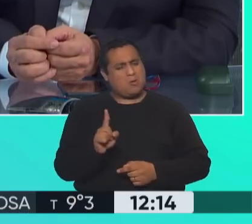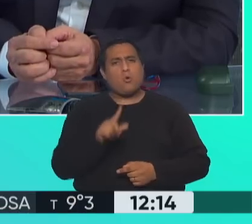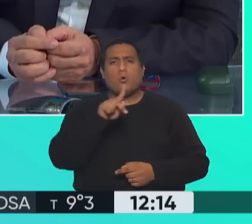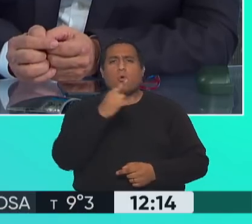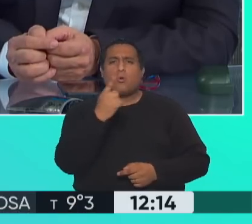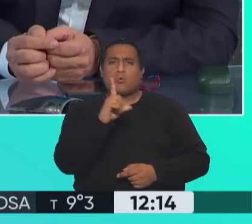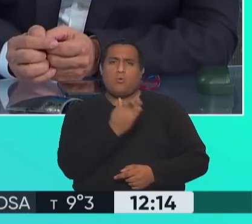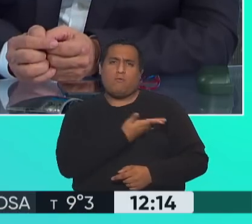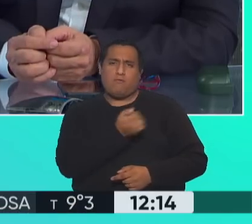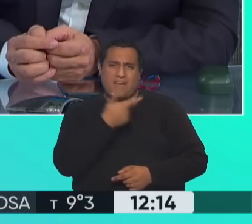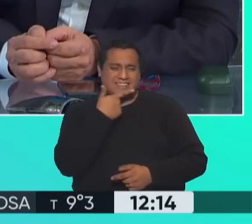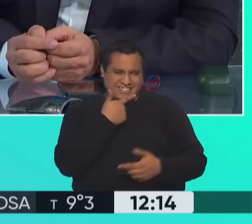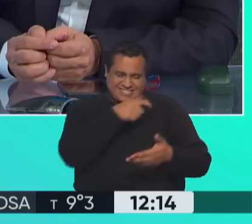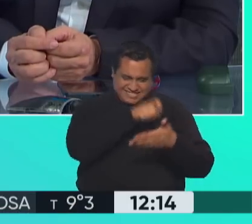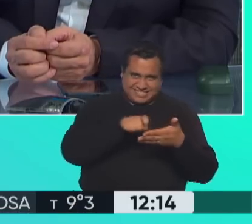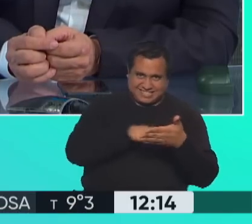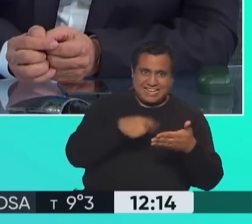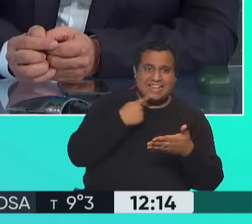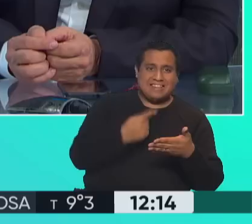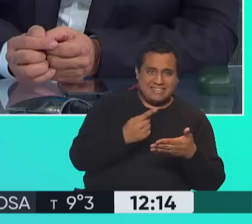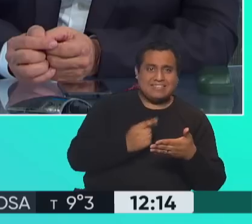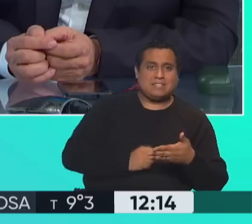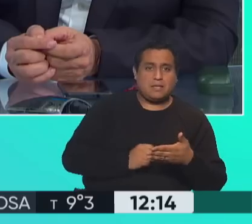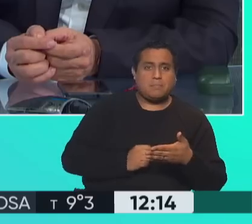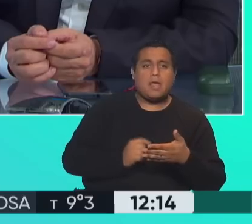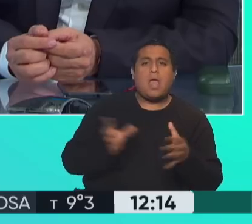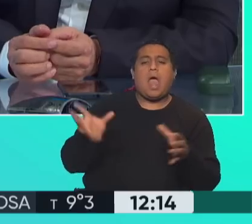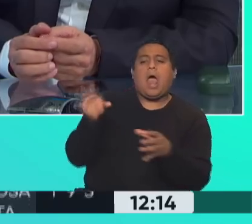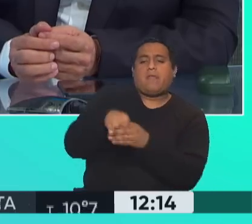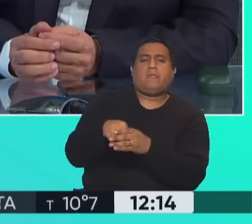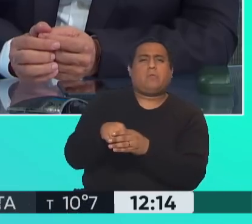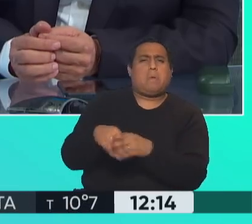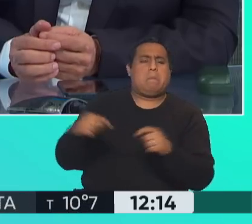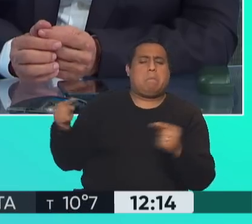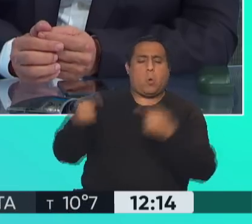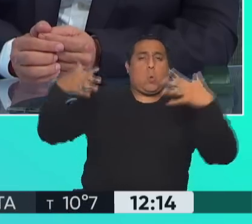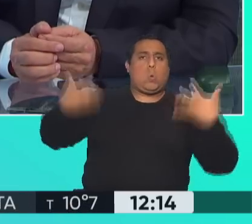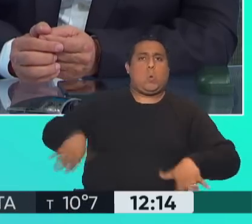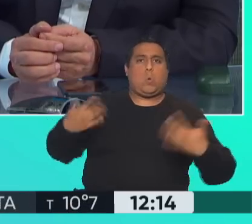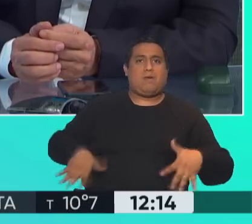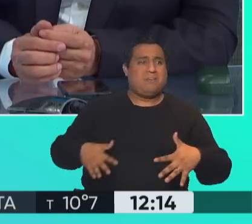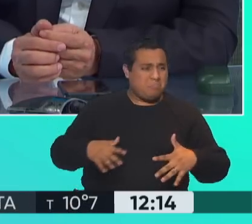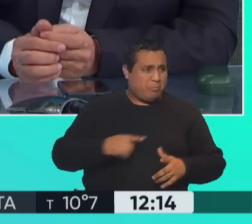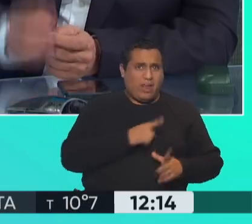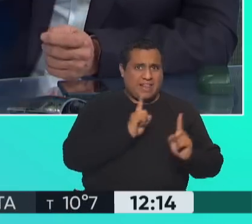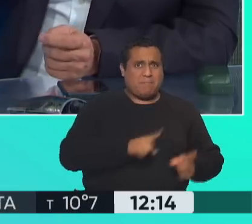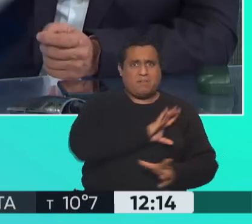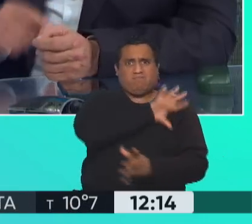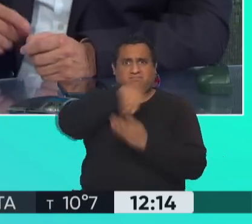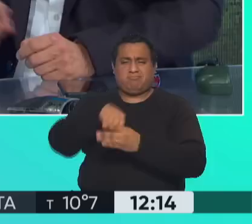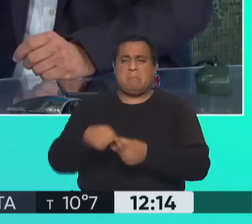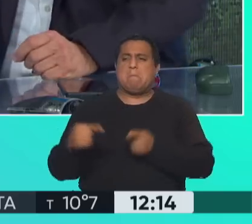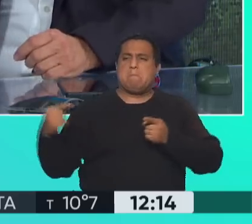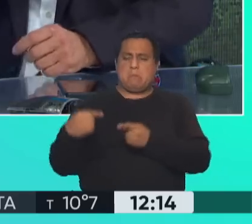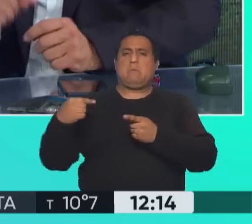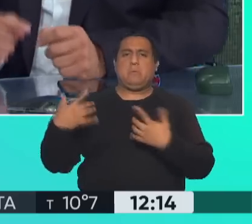en la carta habla de internismo exasperante y él mismo se mete en un internismo exasperante, ¿no? Sí, porque... pero fíjate vos